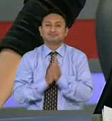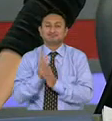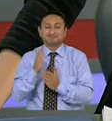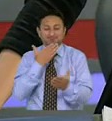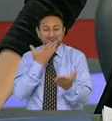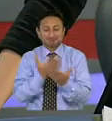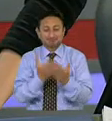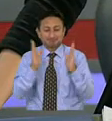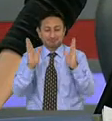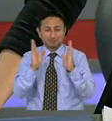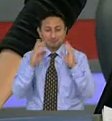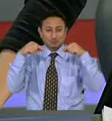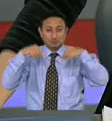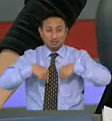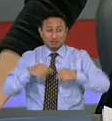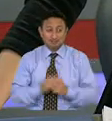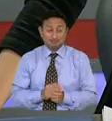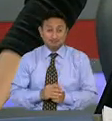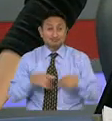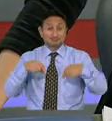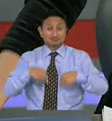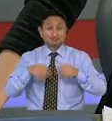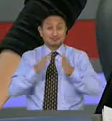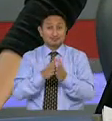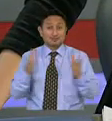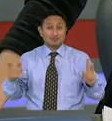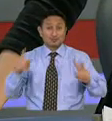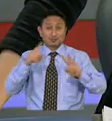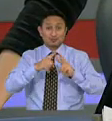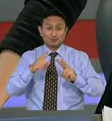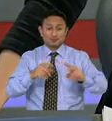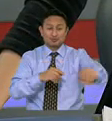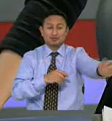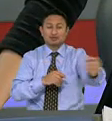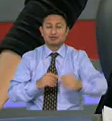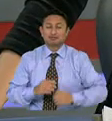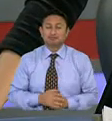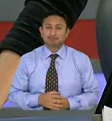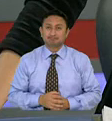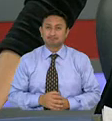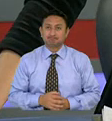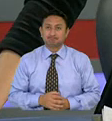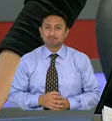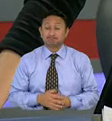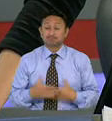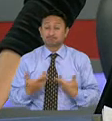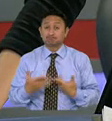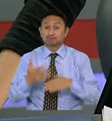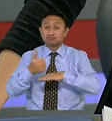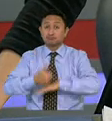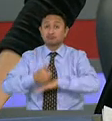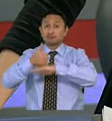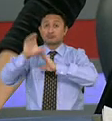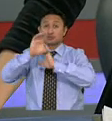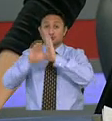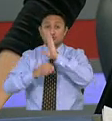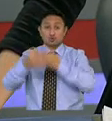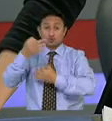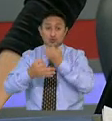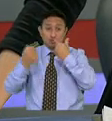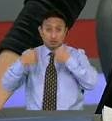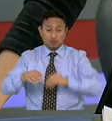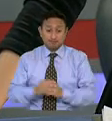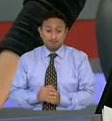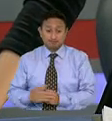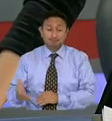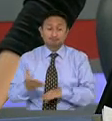Gracias por seguir en nuestra sintonía. Esta es la emisión estelar del Comercio TV. Un tribunal de la Corte Nacional de Justicia revocó